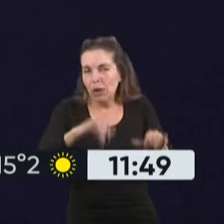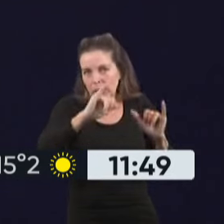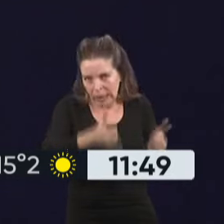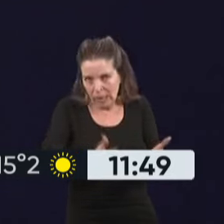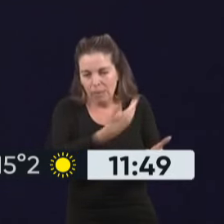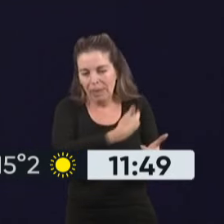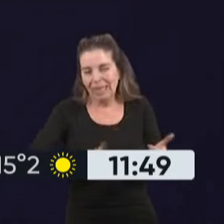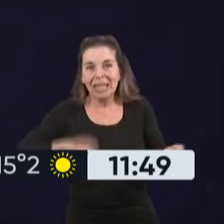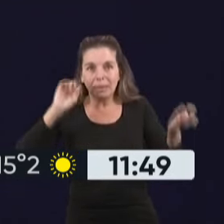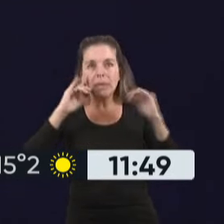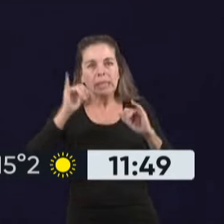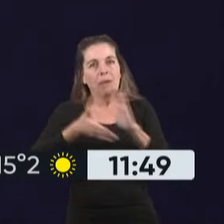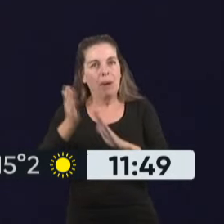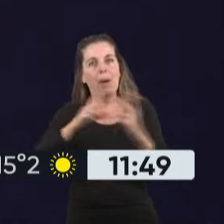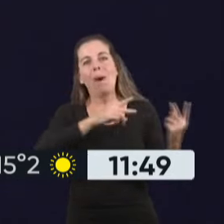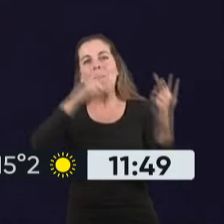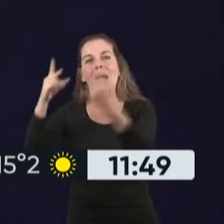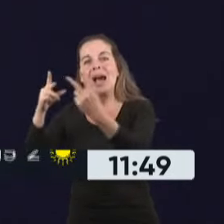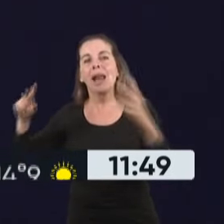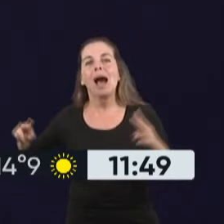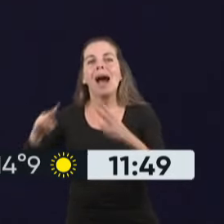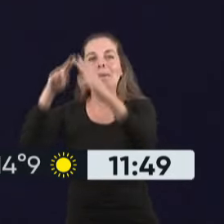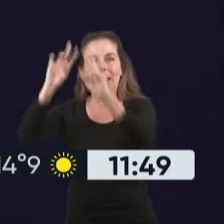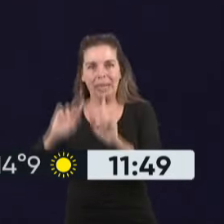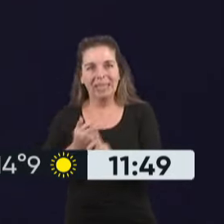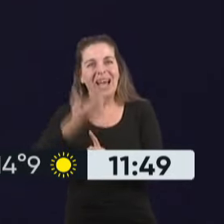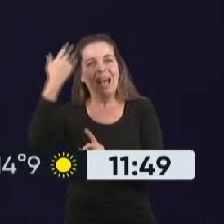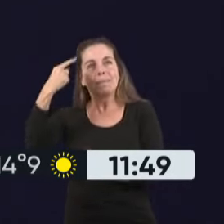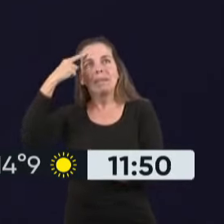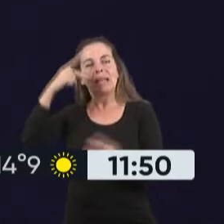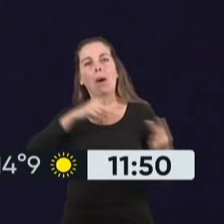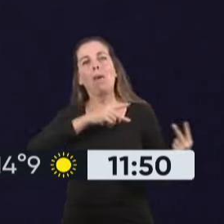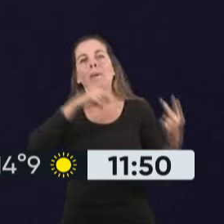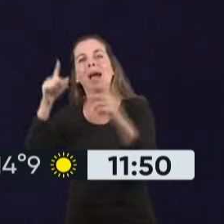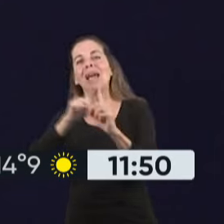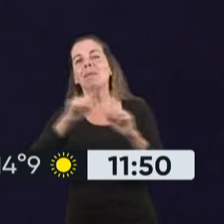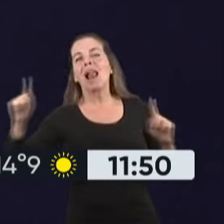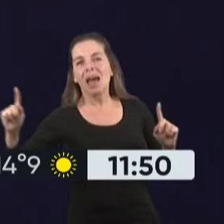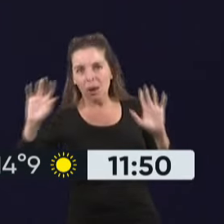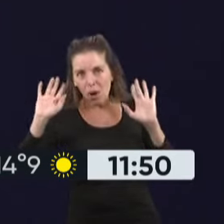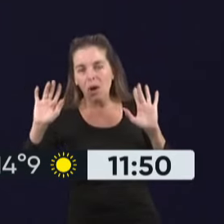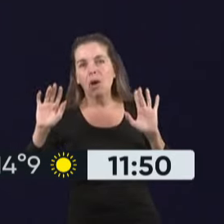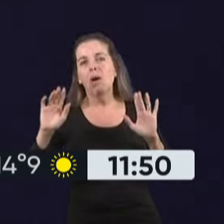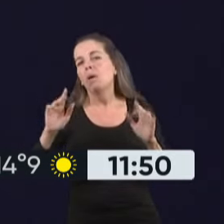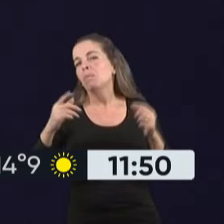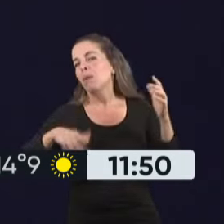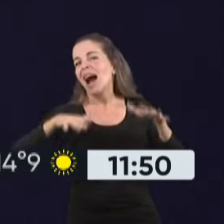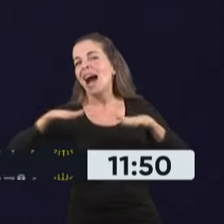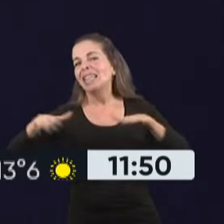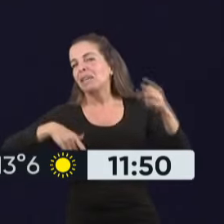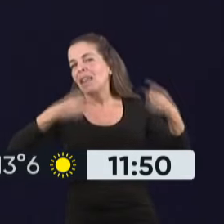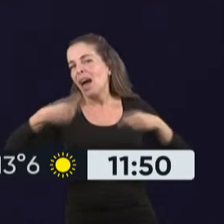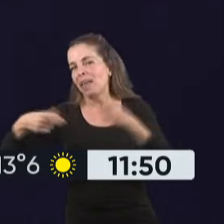a París, no en el viaje original que estaba pensado con varios días de actividad, por diferentes